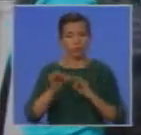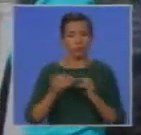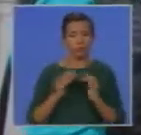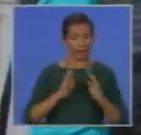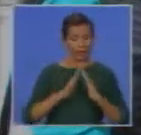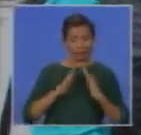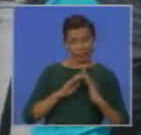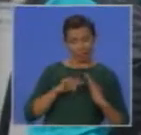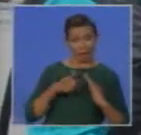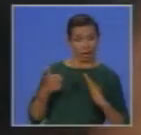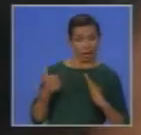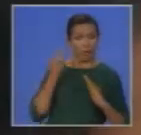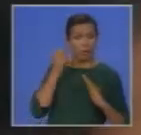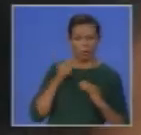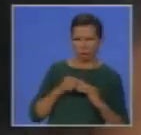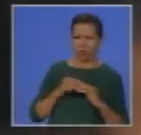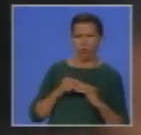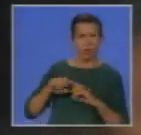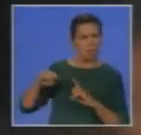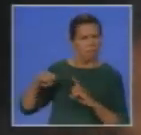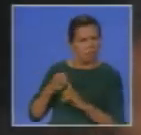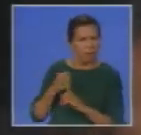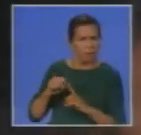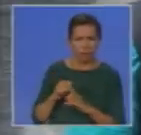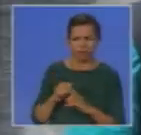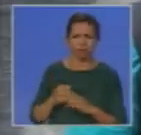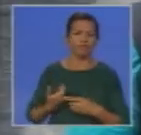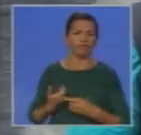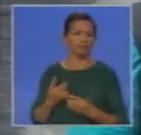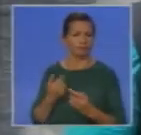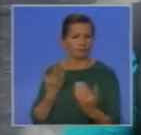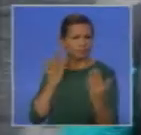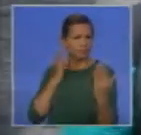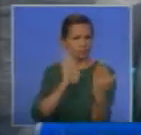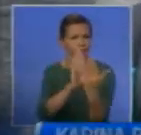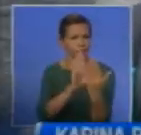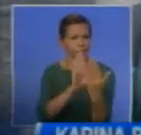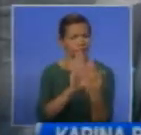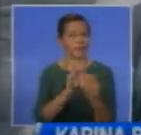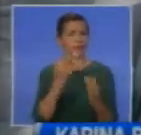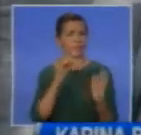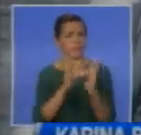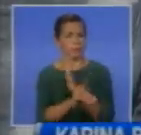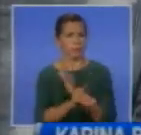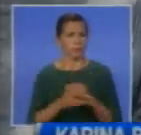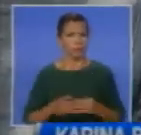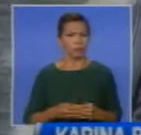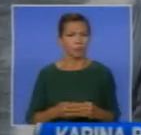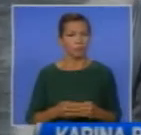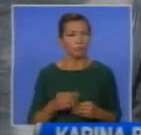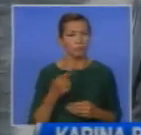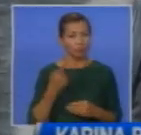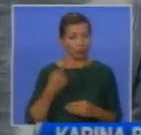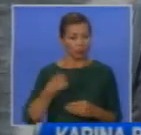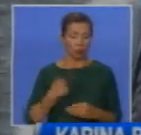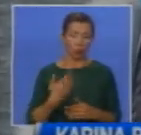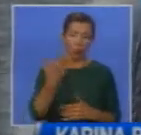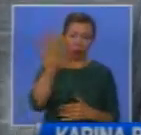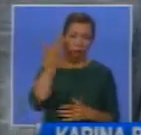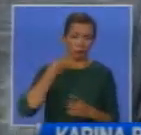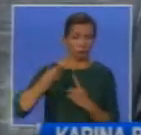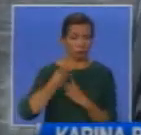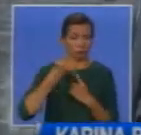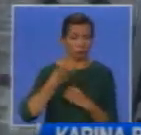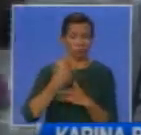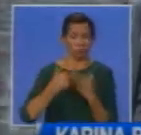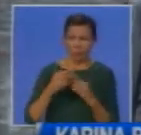de violencia, decidió enfrentar al agresor y denunciarlo. Porque también fui maltratada, entonces yo dije un día, me propuse a que no más violencia,